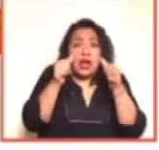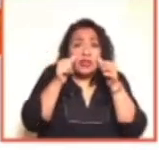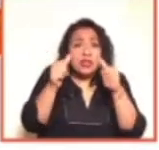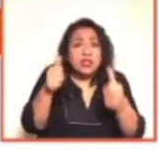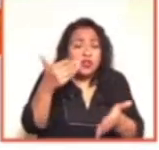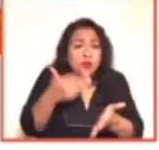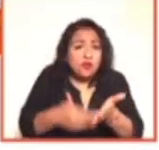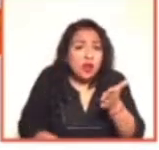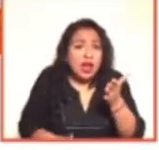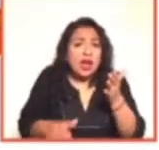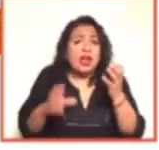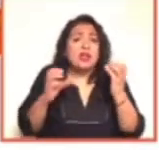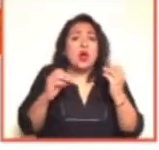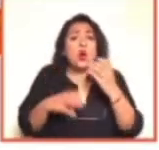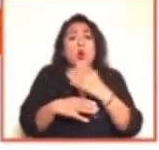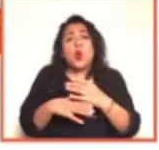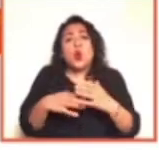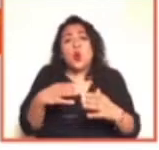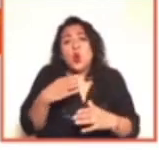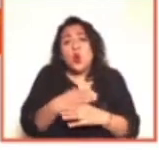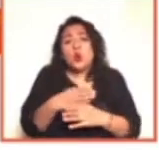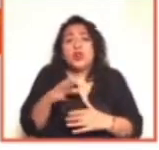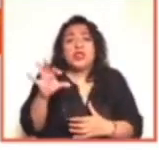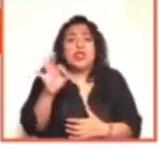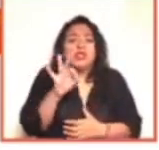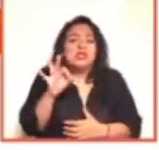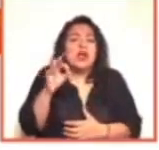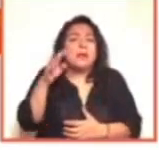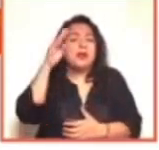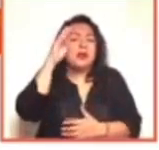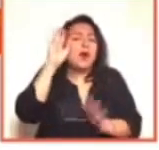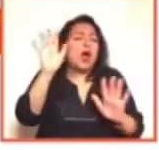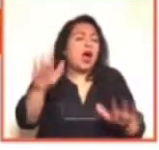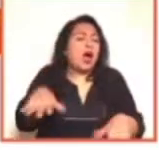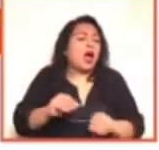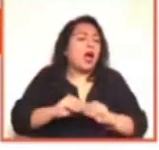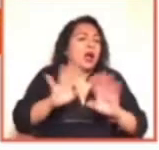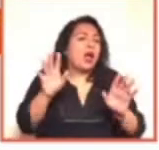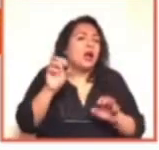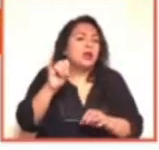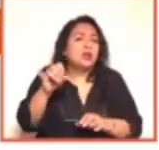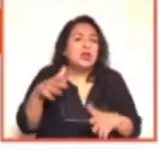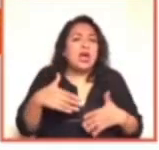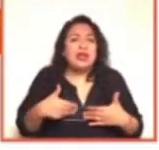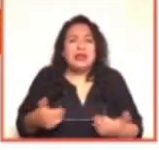hacia cosas que probablemente se obviaron en Piedra de Sol.